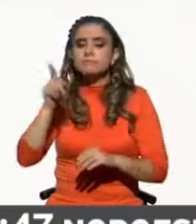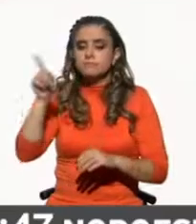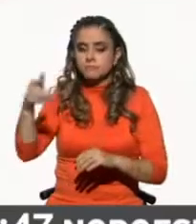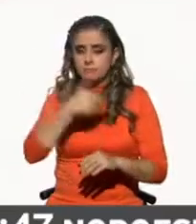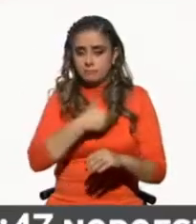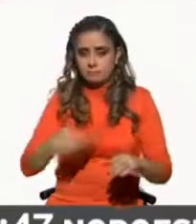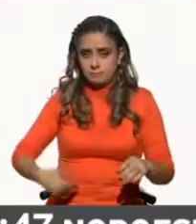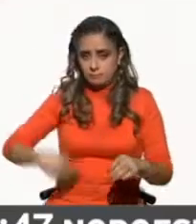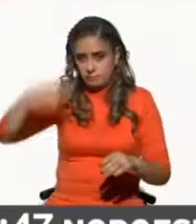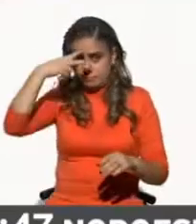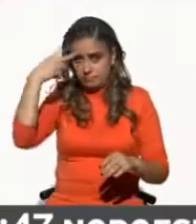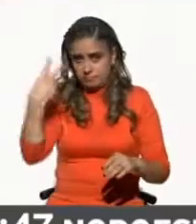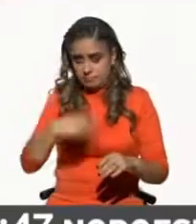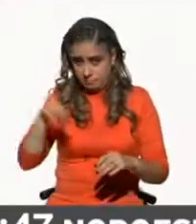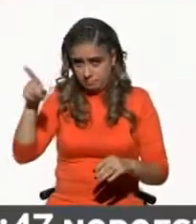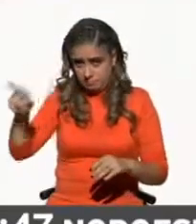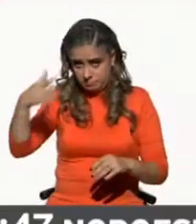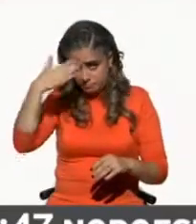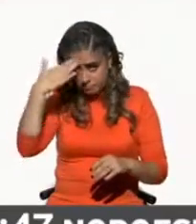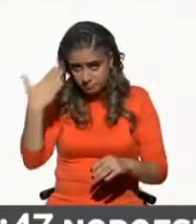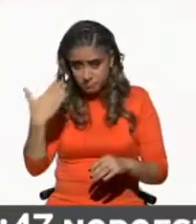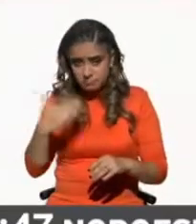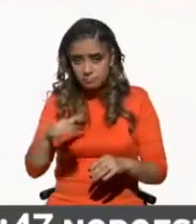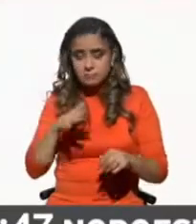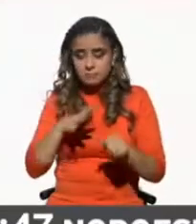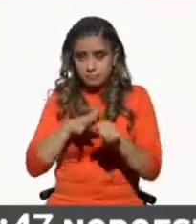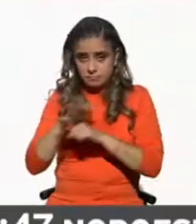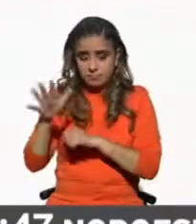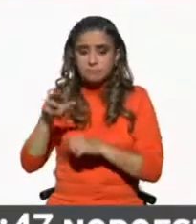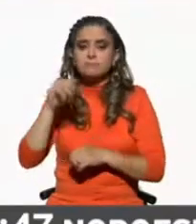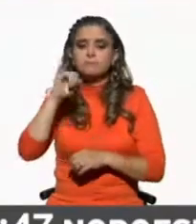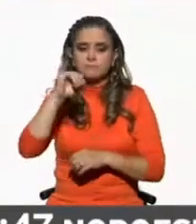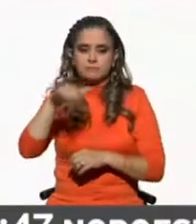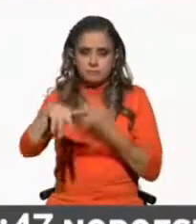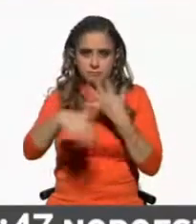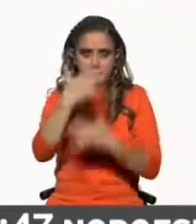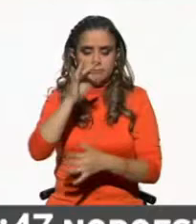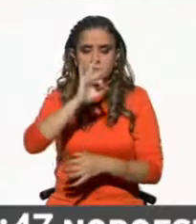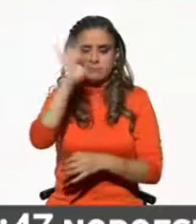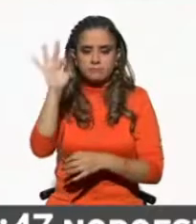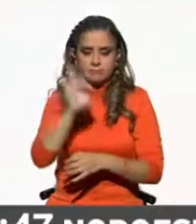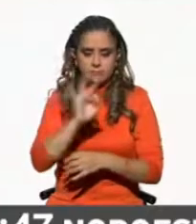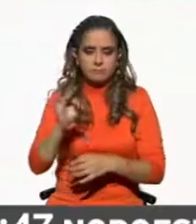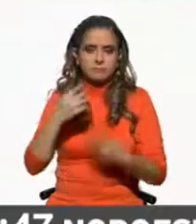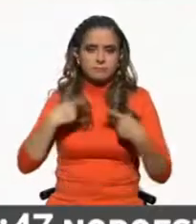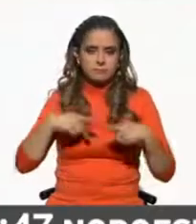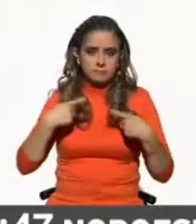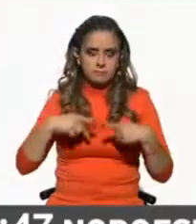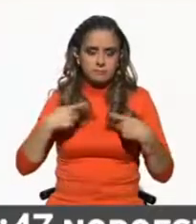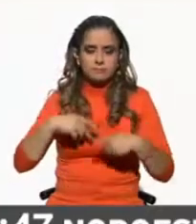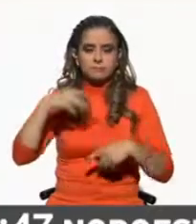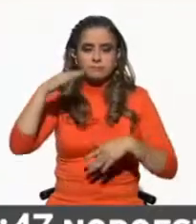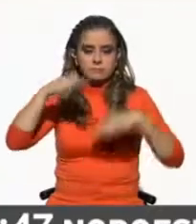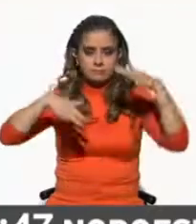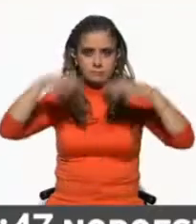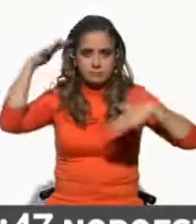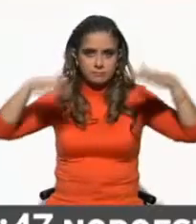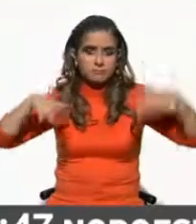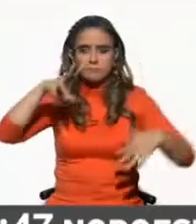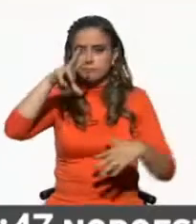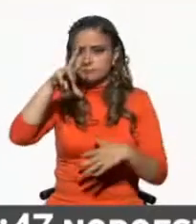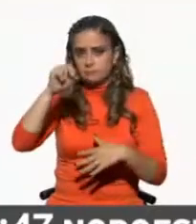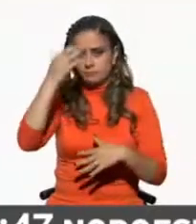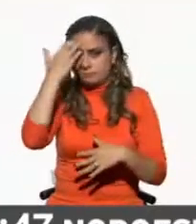evidente, pero es interesante que aquí 15% de la población, de los adultos de este país, no